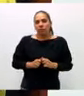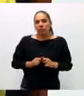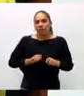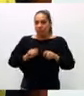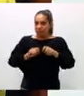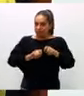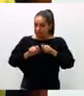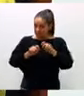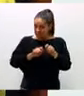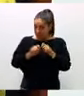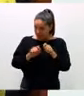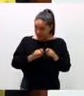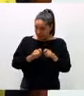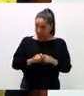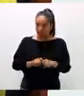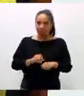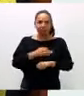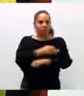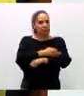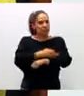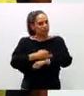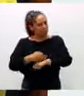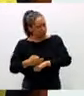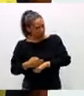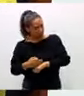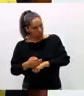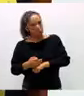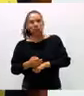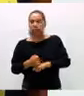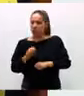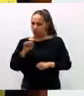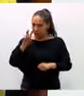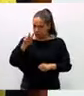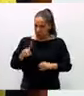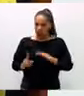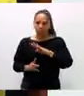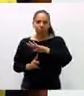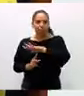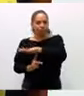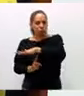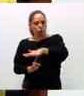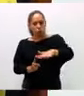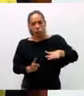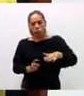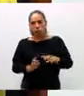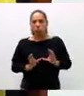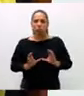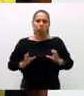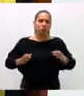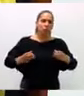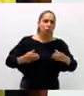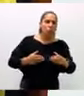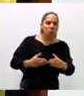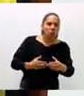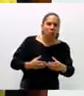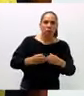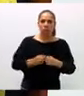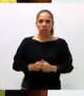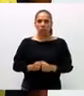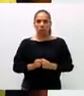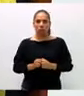las familias, pero también con el entorno, con nuestras comunidades, porque de